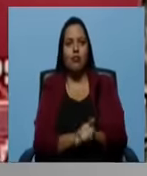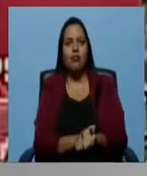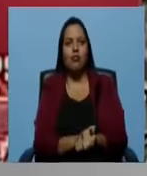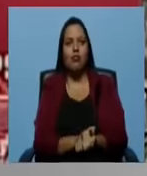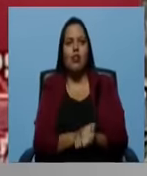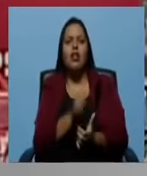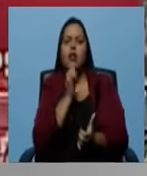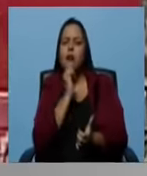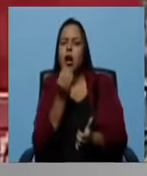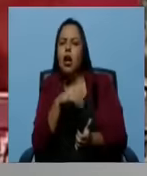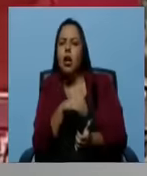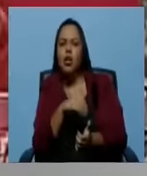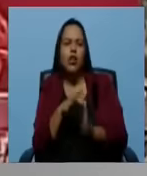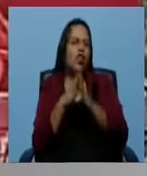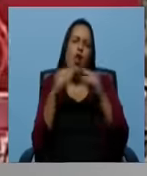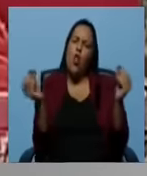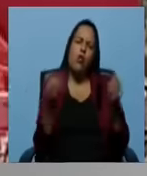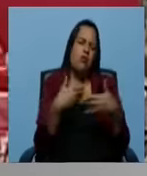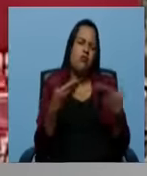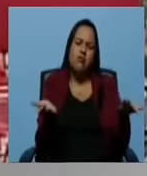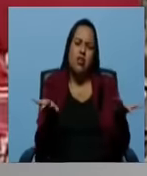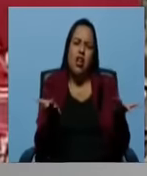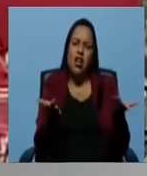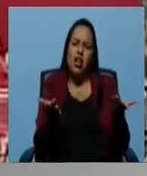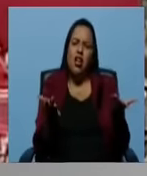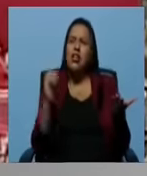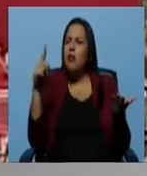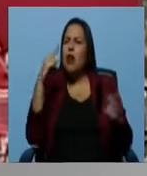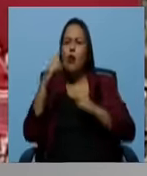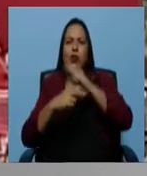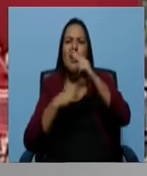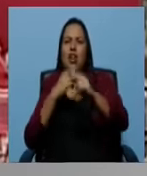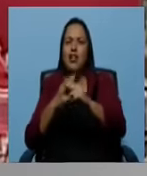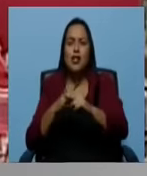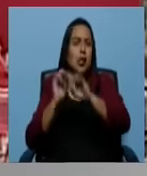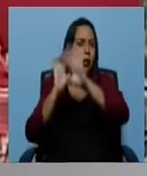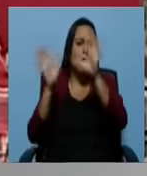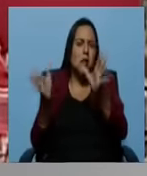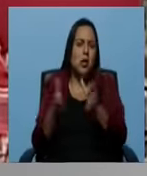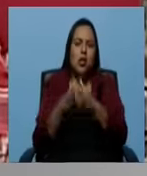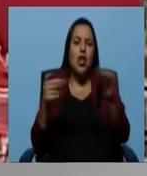¿Quién? Todo. Otros universos, dijera la señora aquella.